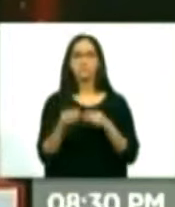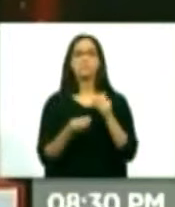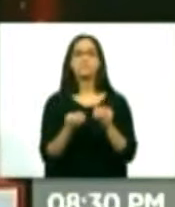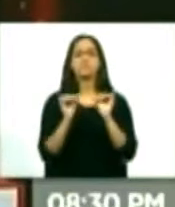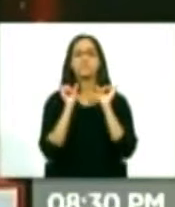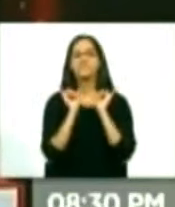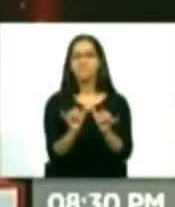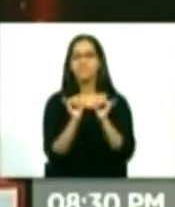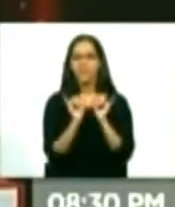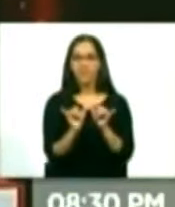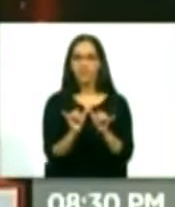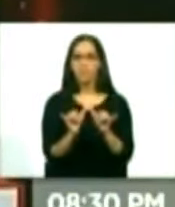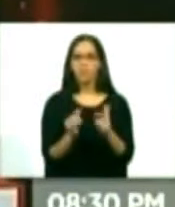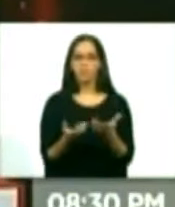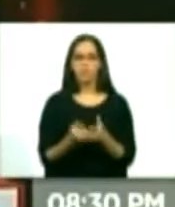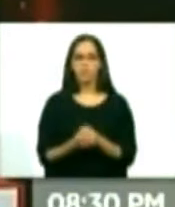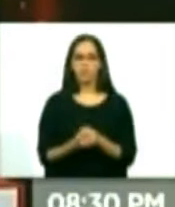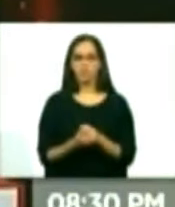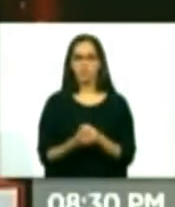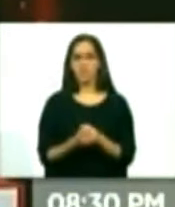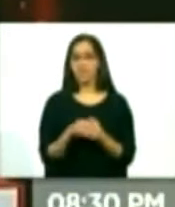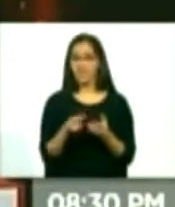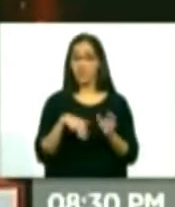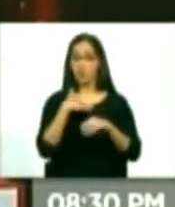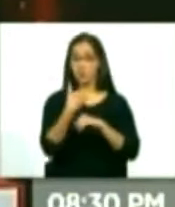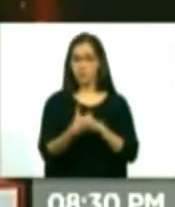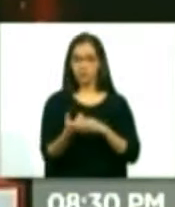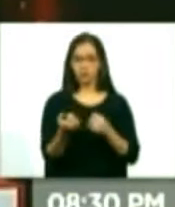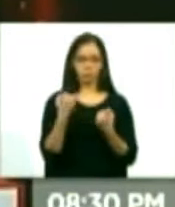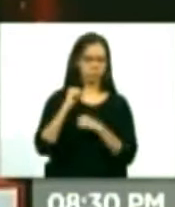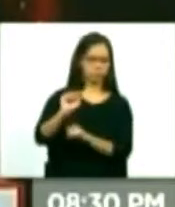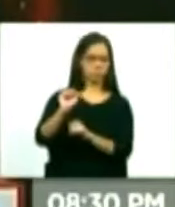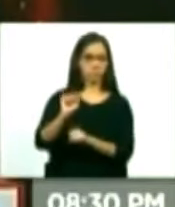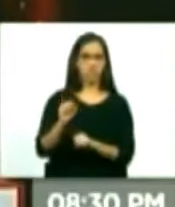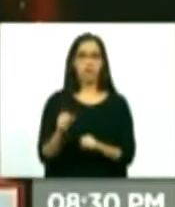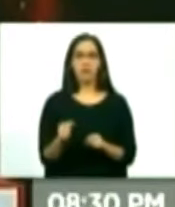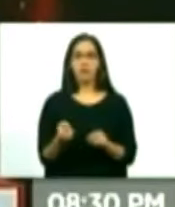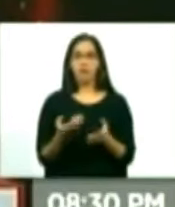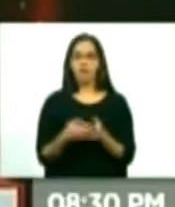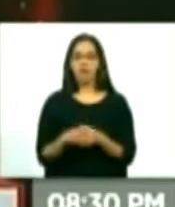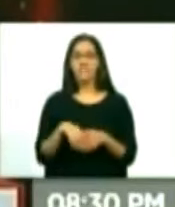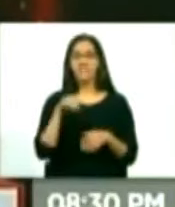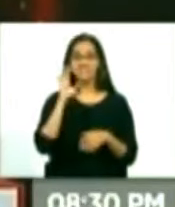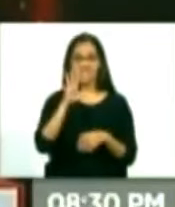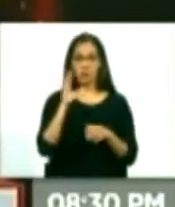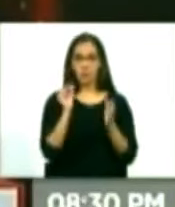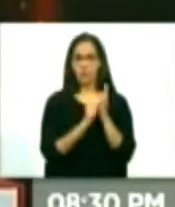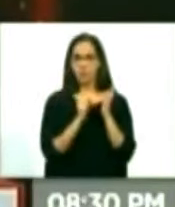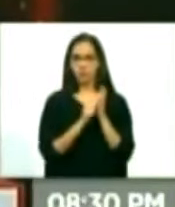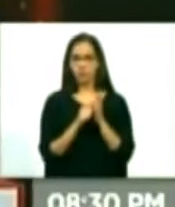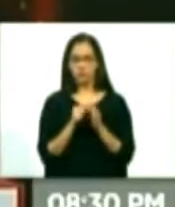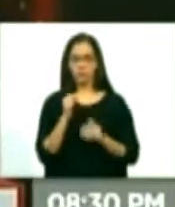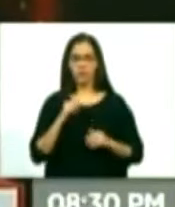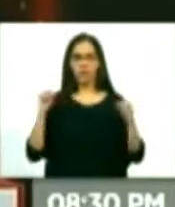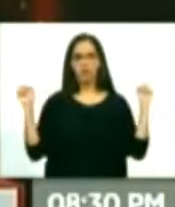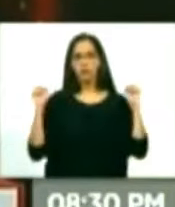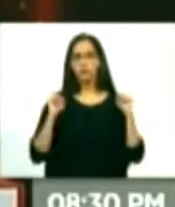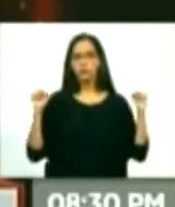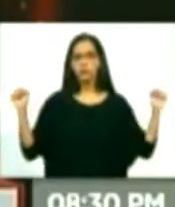del carupanazo y del porteñazo. En 5 minutos pasaban por un gimnasio, el gimnasio de la academia, y les